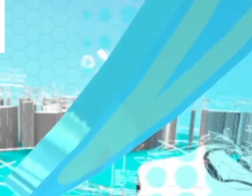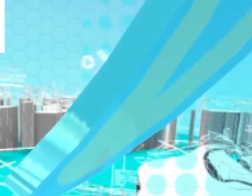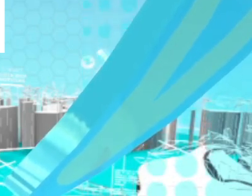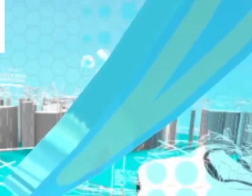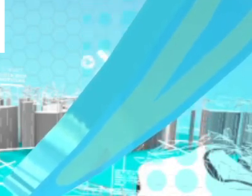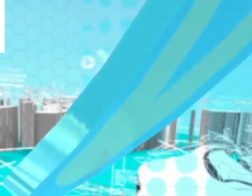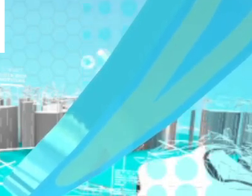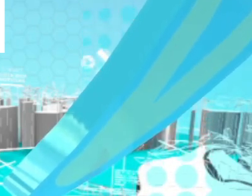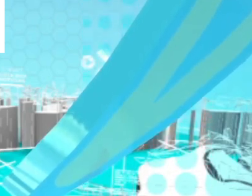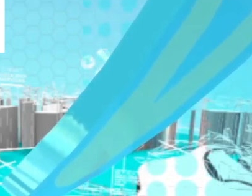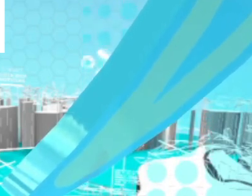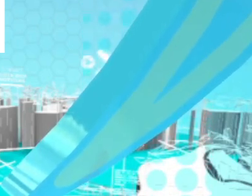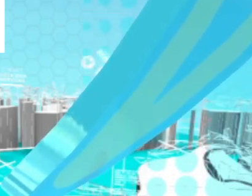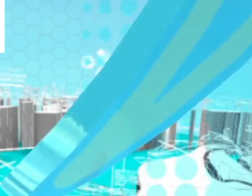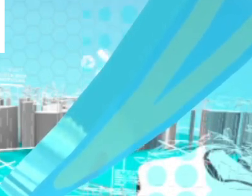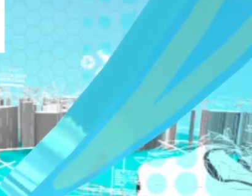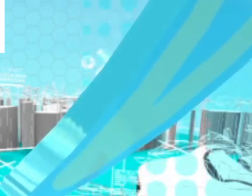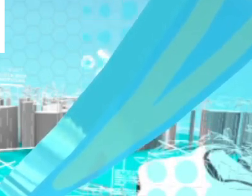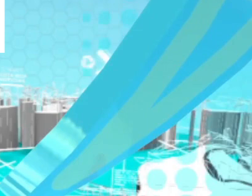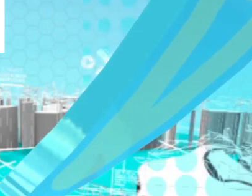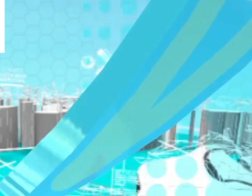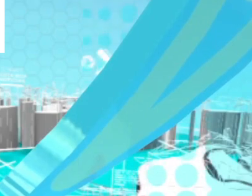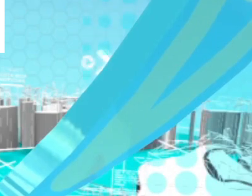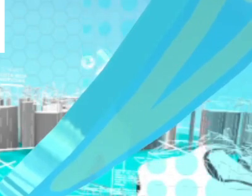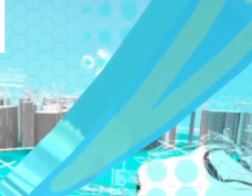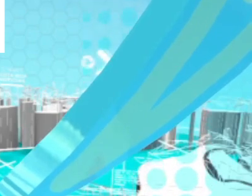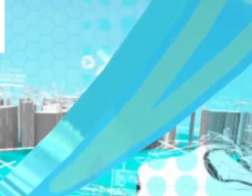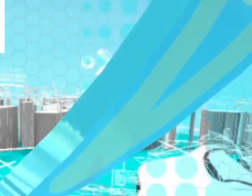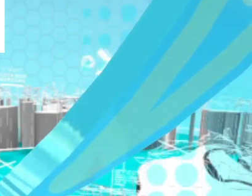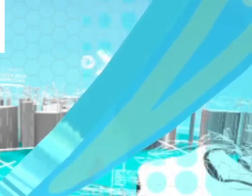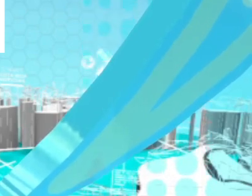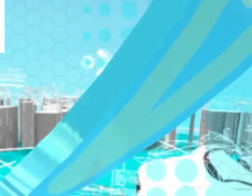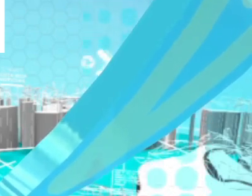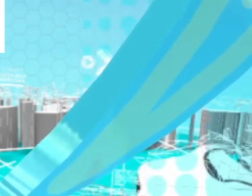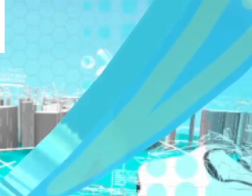19 centavos. El precio del dólar en la venta